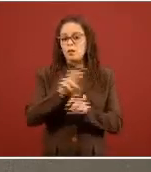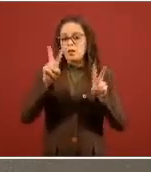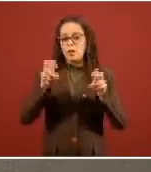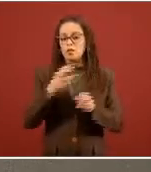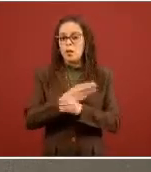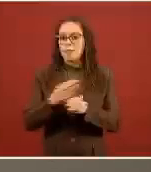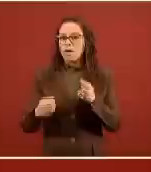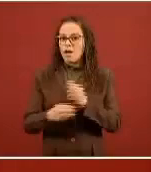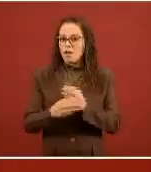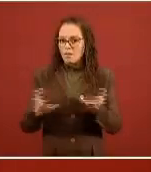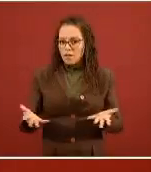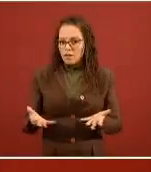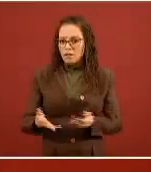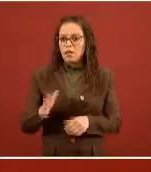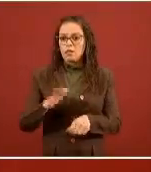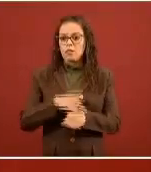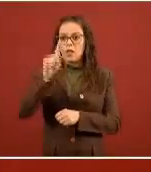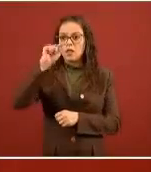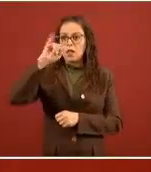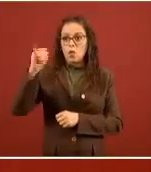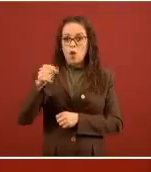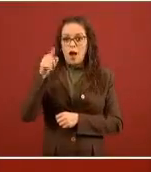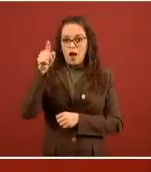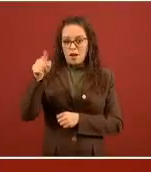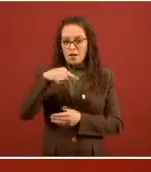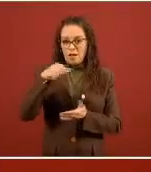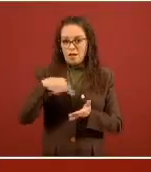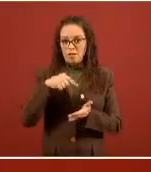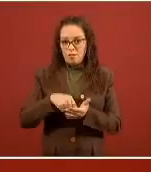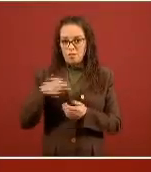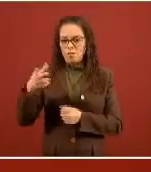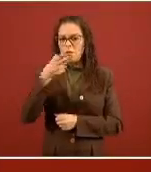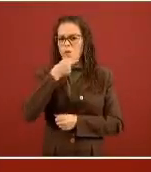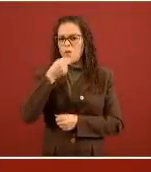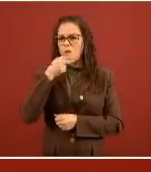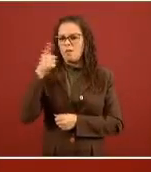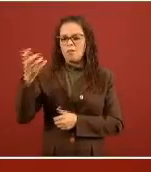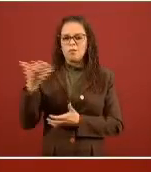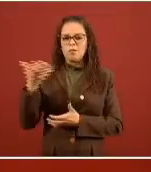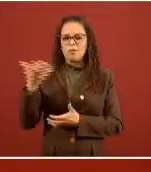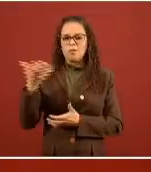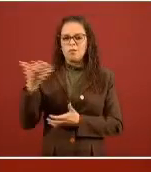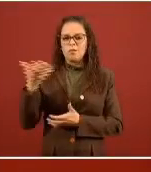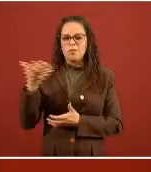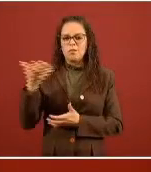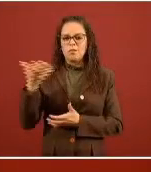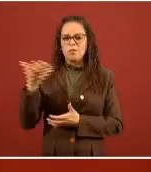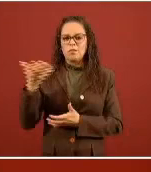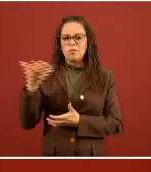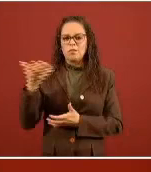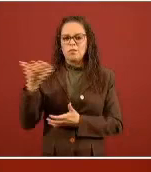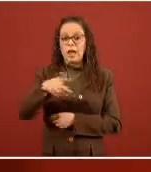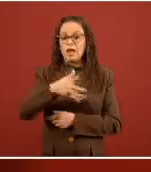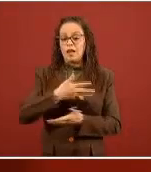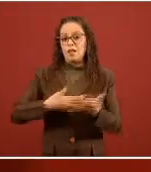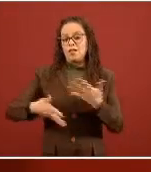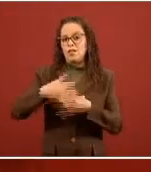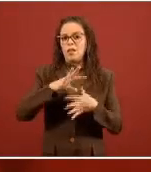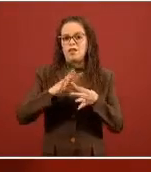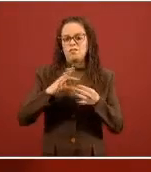Tijuana, por ahí incluso un comediante pues se prestó a este tipo de cuestiones. Si nos puede hablar de esta cuestión de